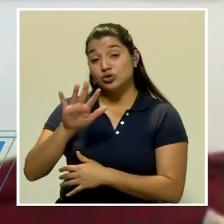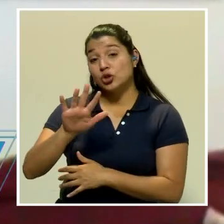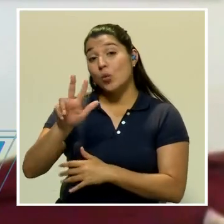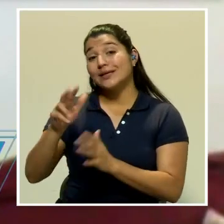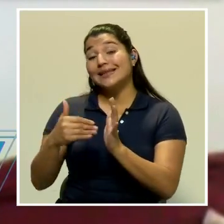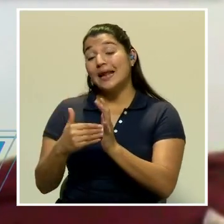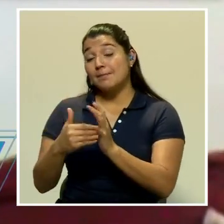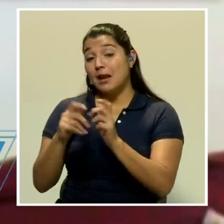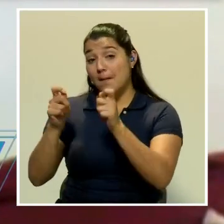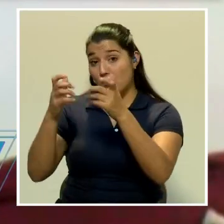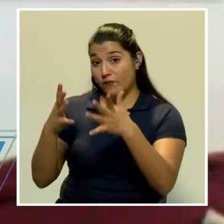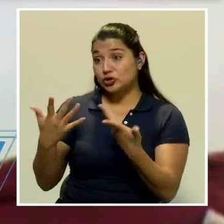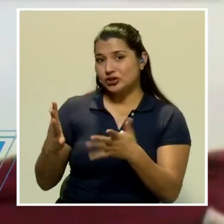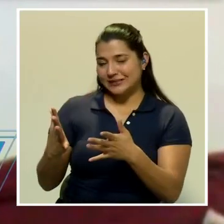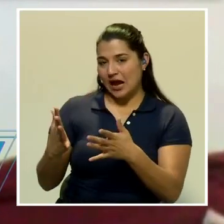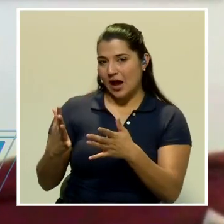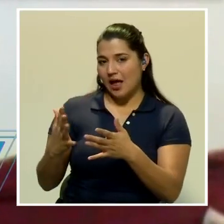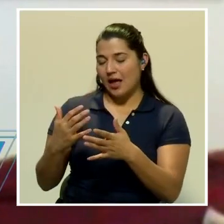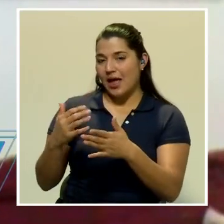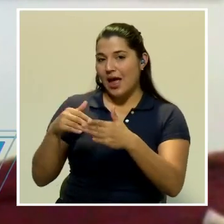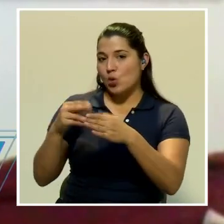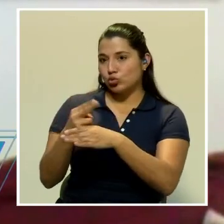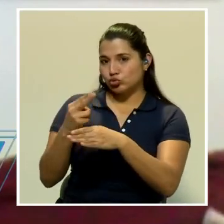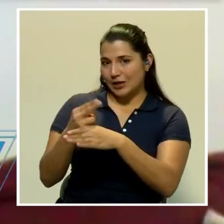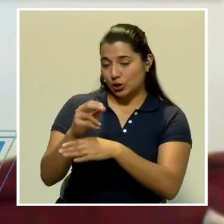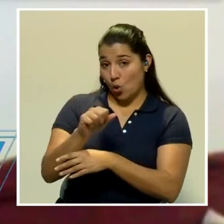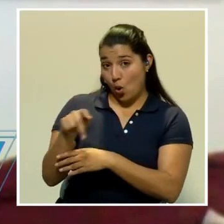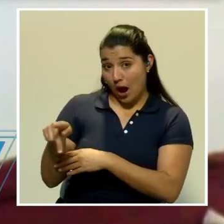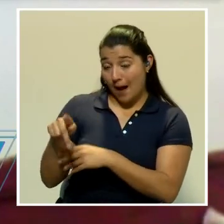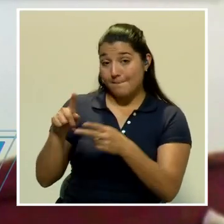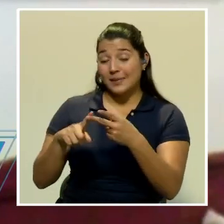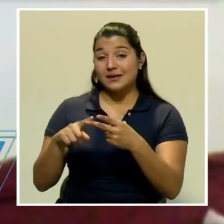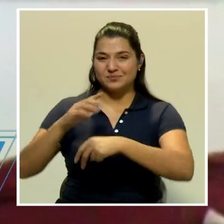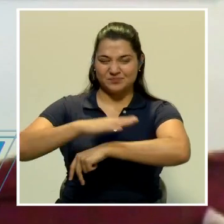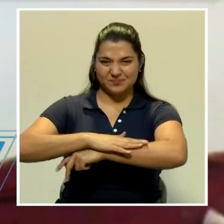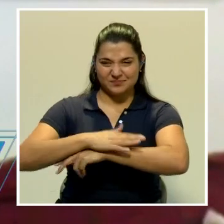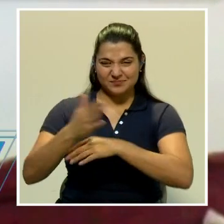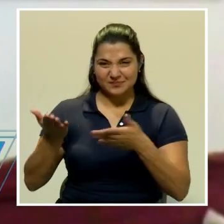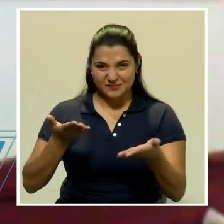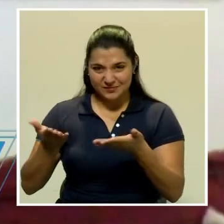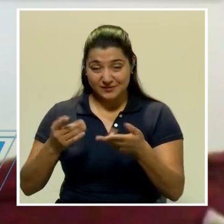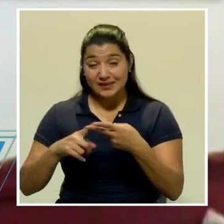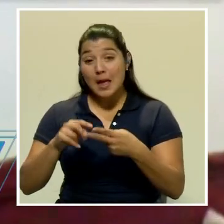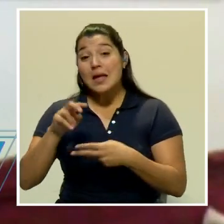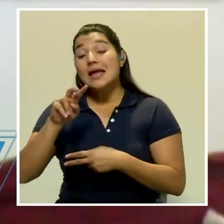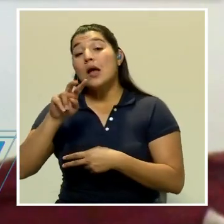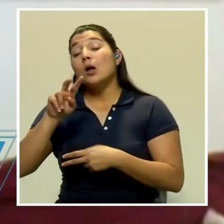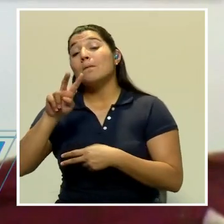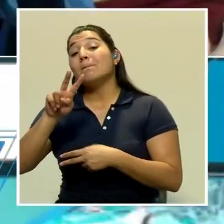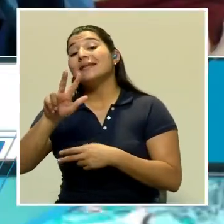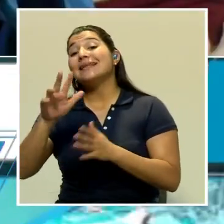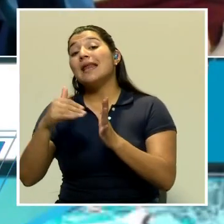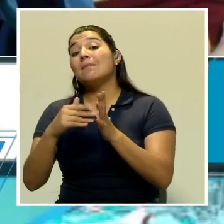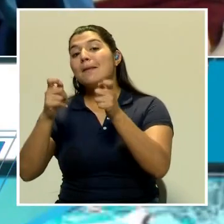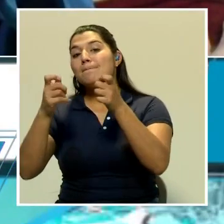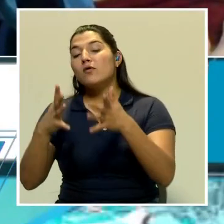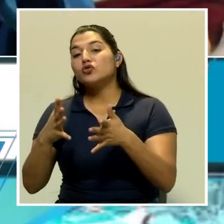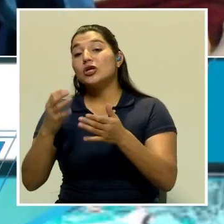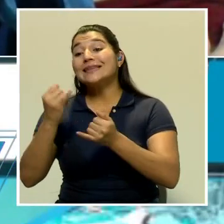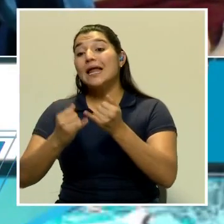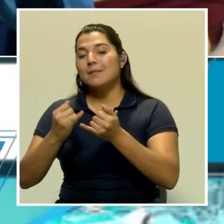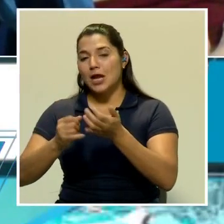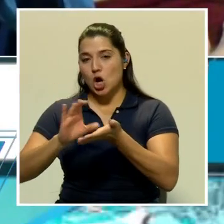en la plataforma, más de 46,000 docentes que terminaron el curso 2, que ese curso es una estrategia para